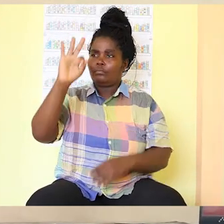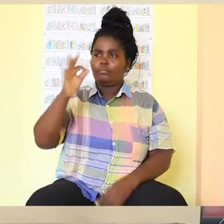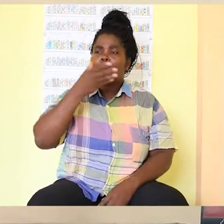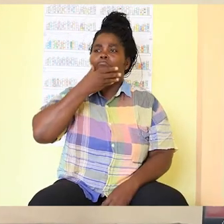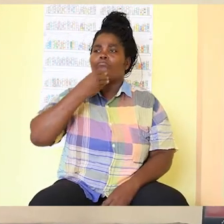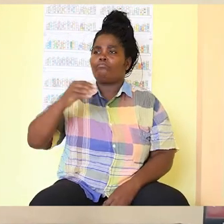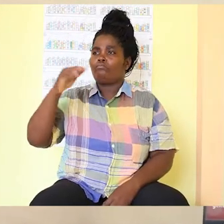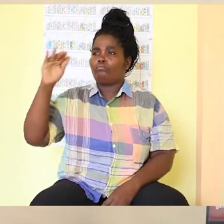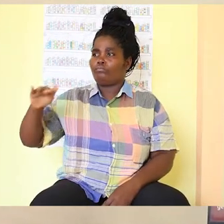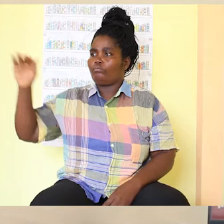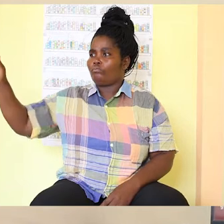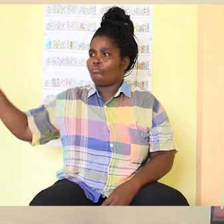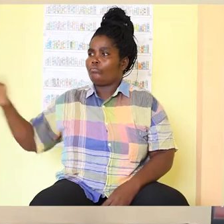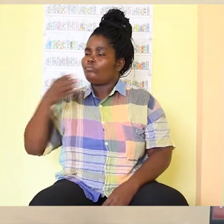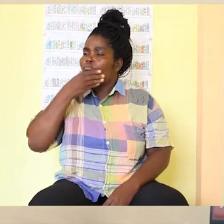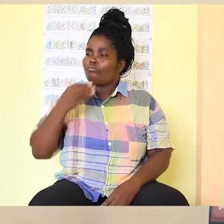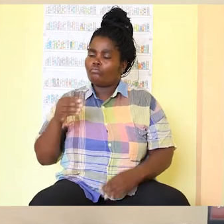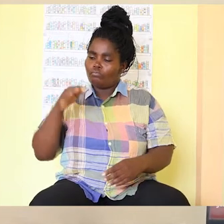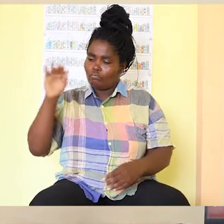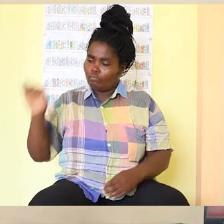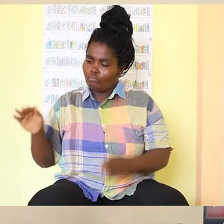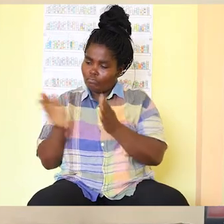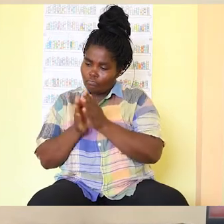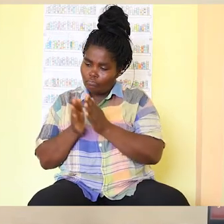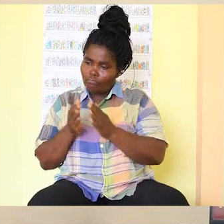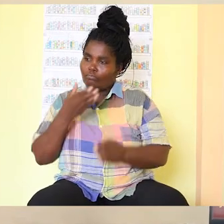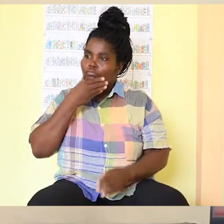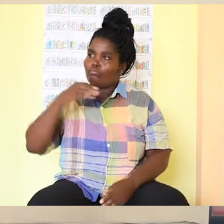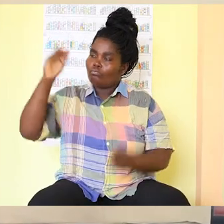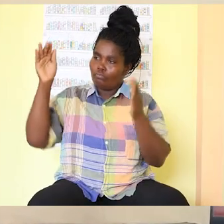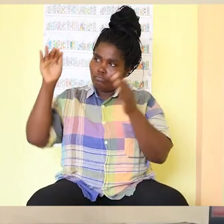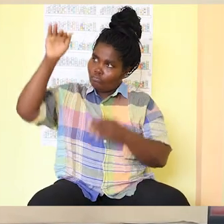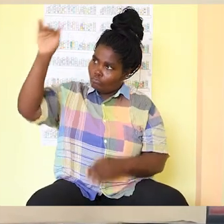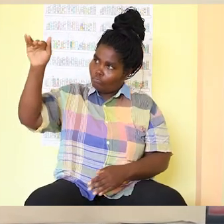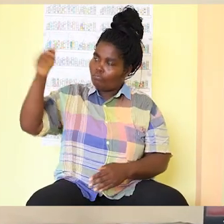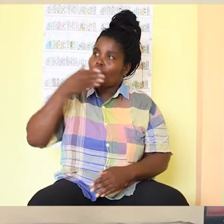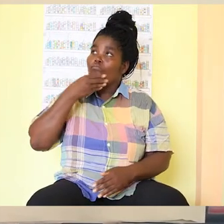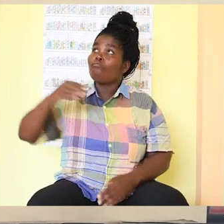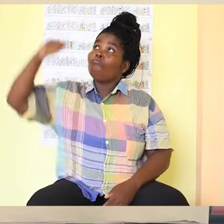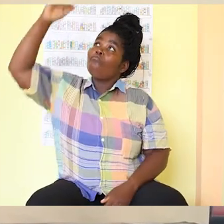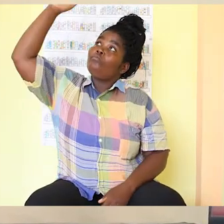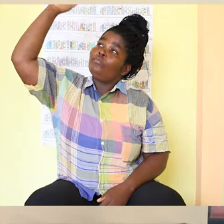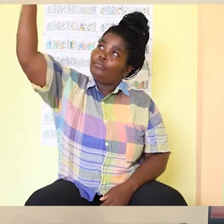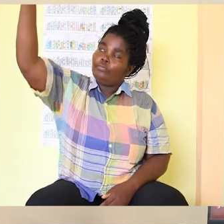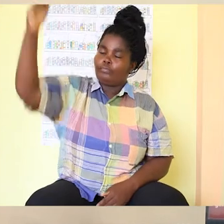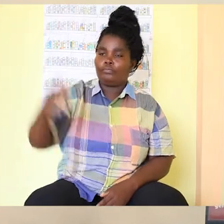chivos. Un chivo chivón pequeño, un chivo chivón mediano y un chivo chivón grande.